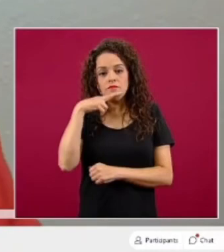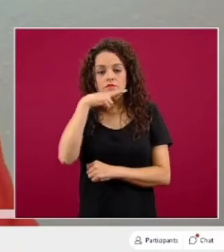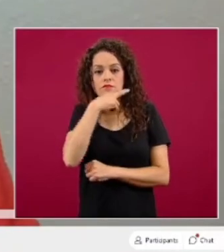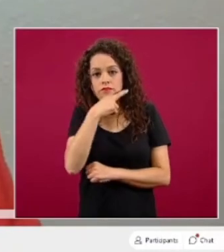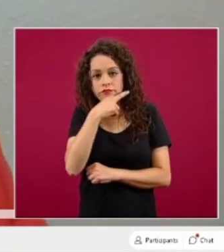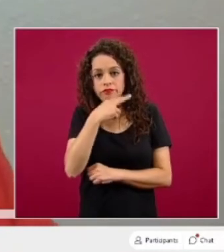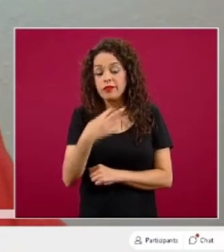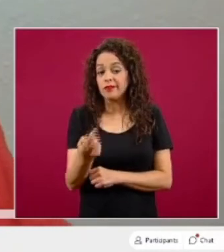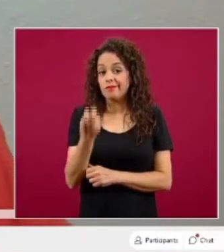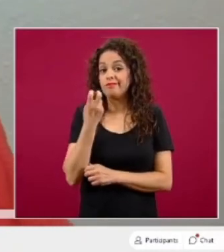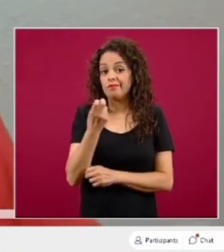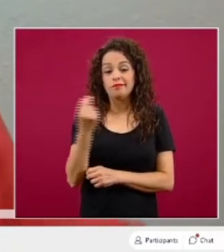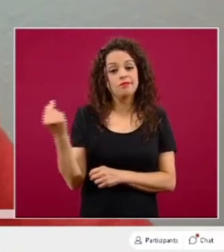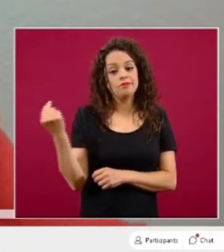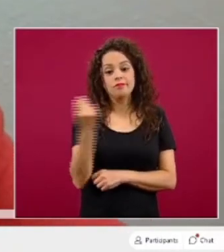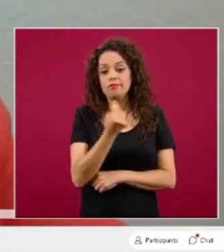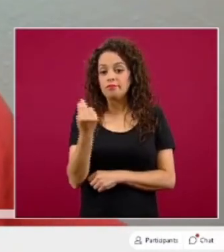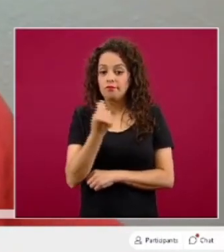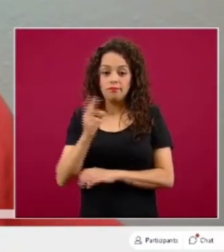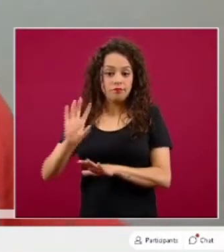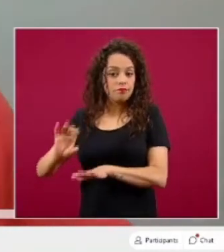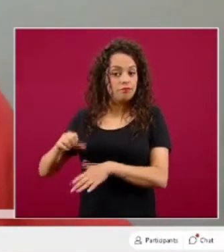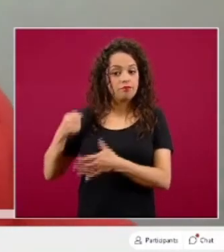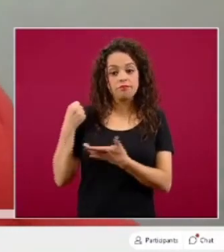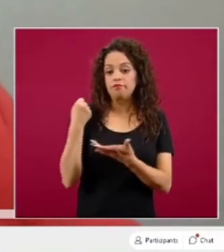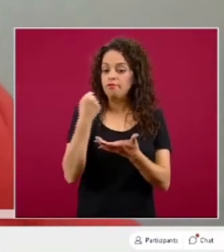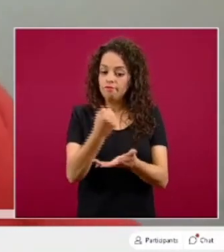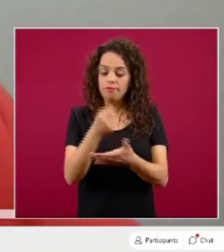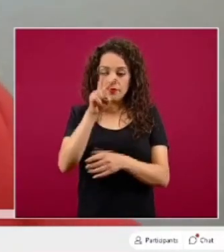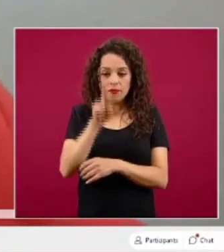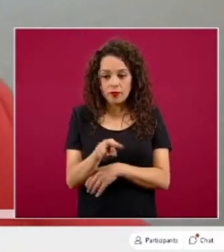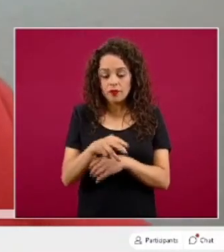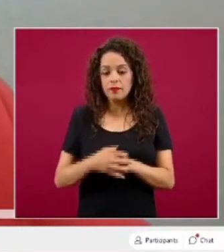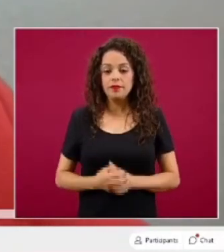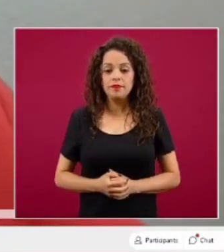eso necesitamos recursos y estamos realmente